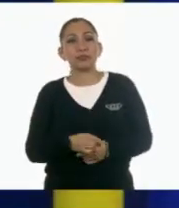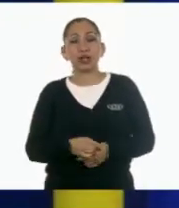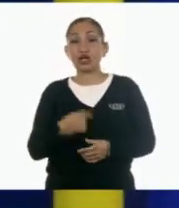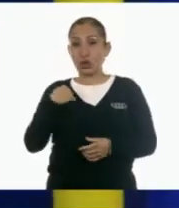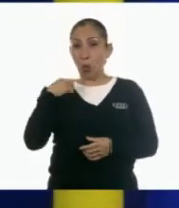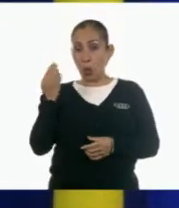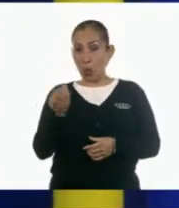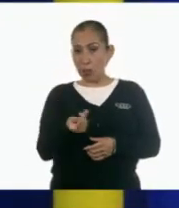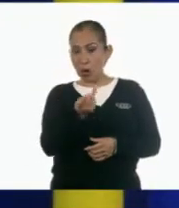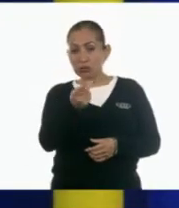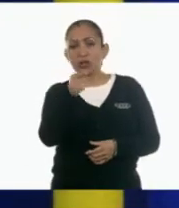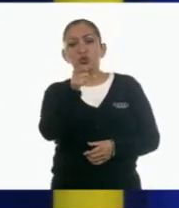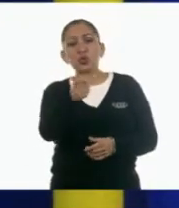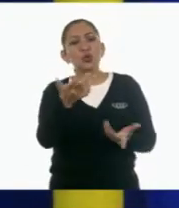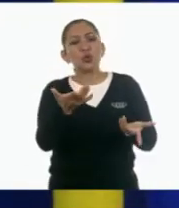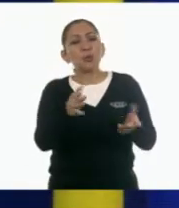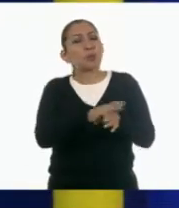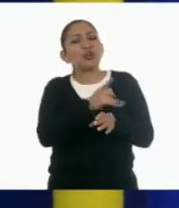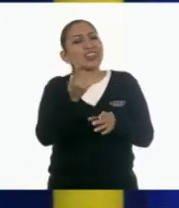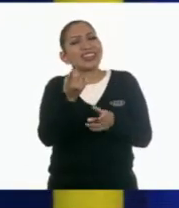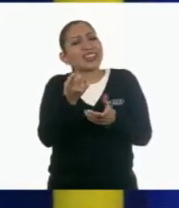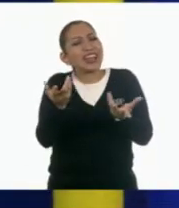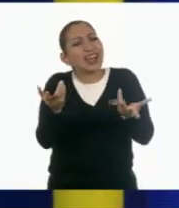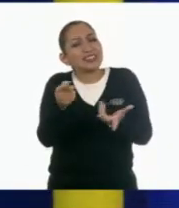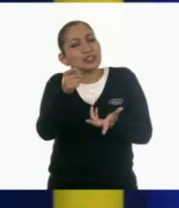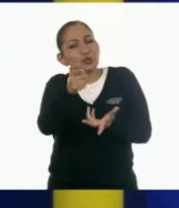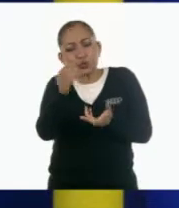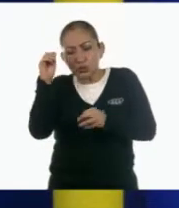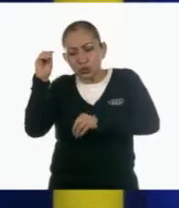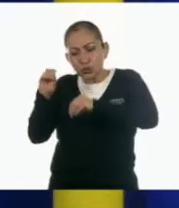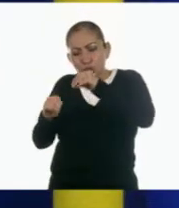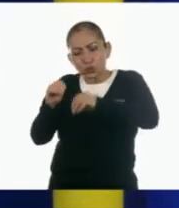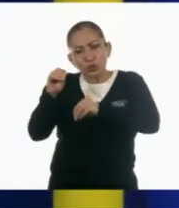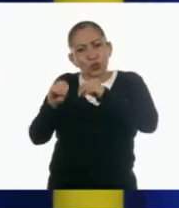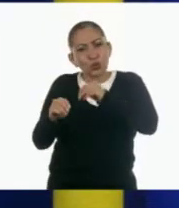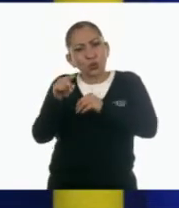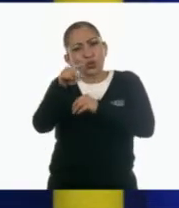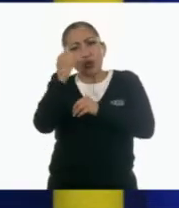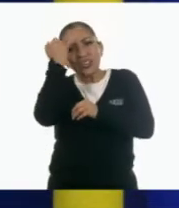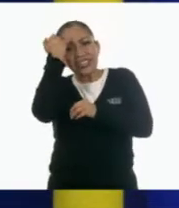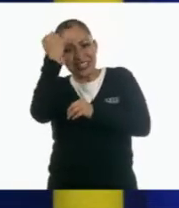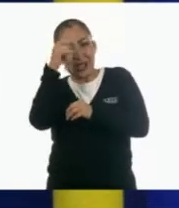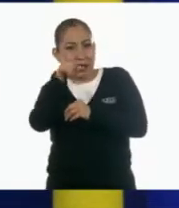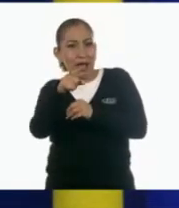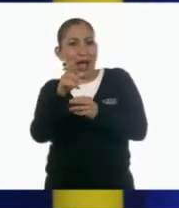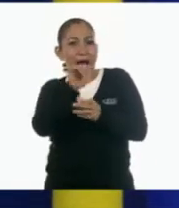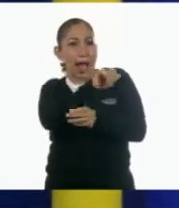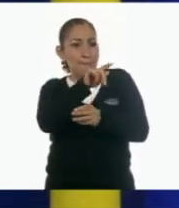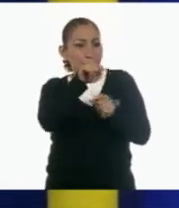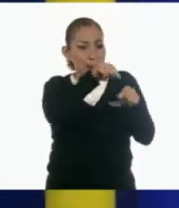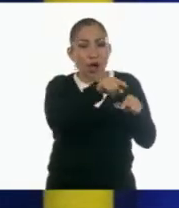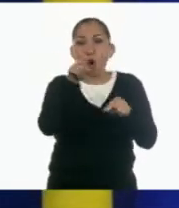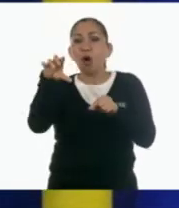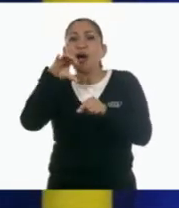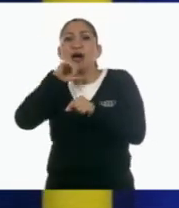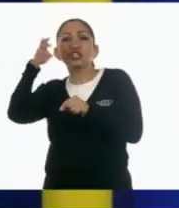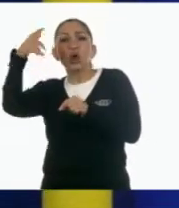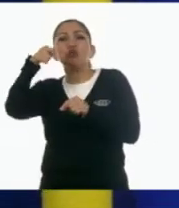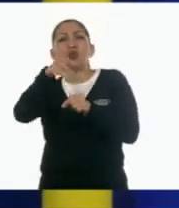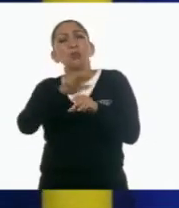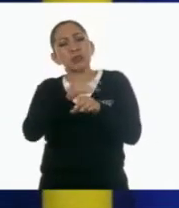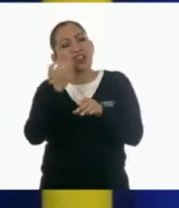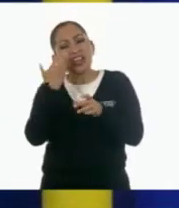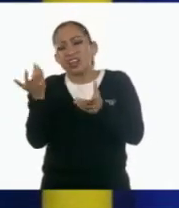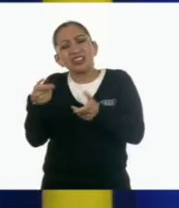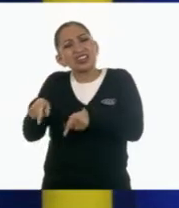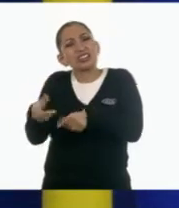Les preguntaría qué los motivó a hacer los inventos, en este caso la aplicación y el calentador solar que